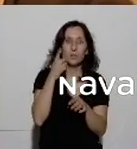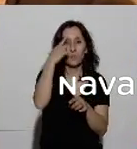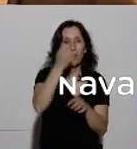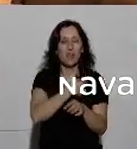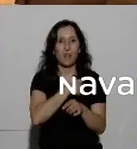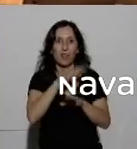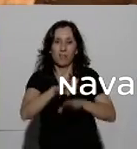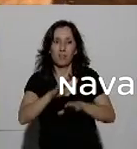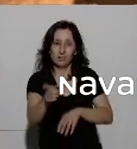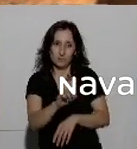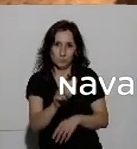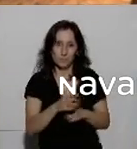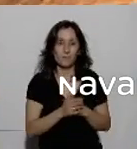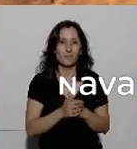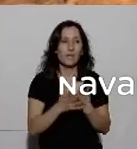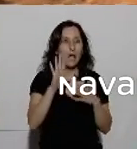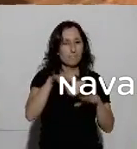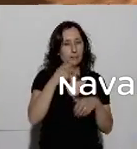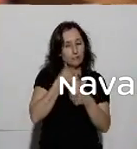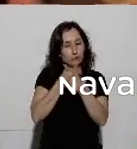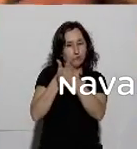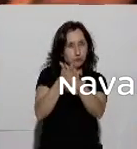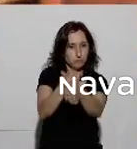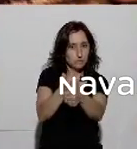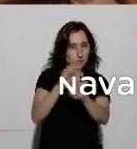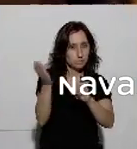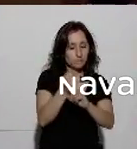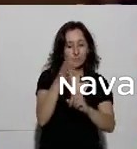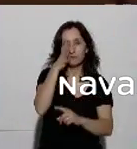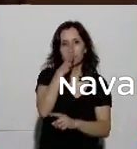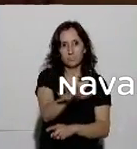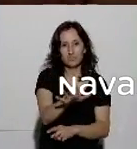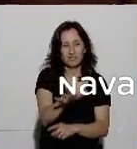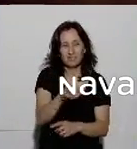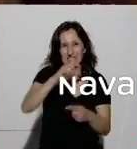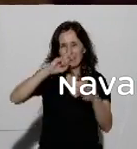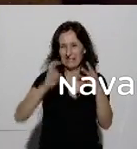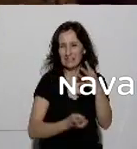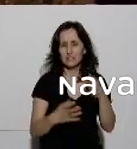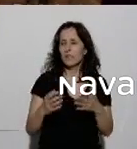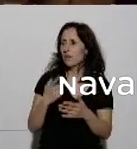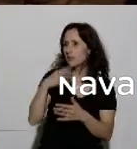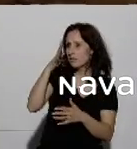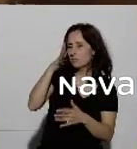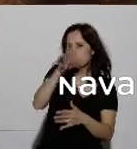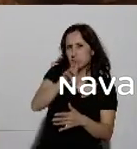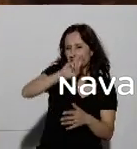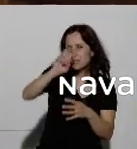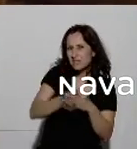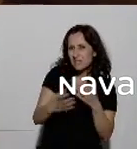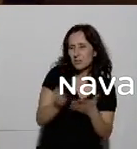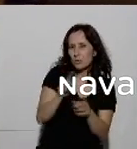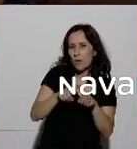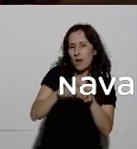entonces. Y esas mujeres empezaron a ser perseguidas. Las acusaron de todo. Les acusaron exactamente además de tener